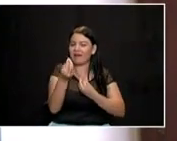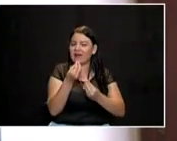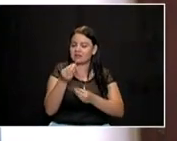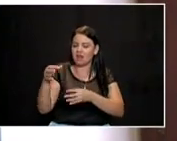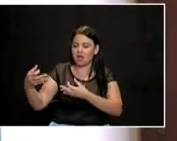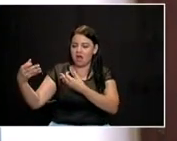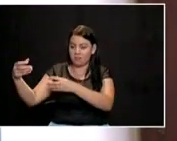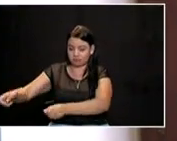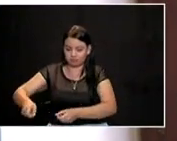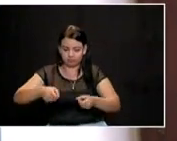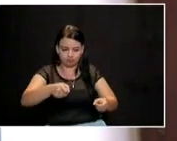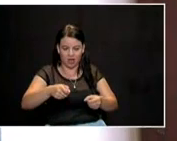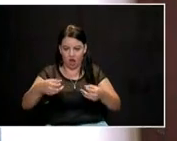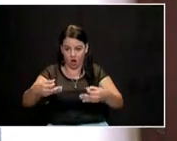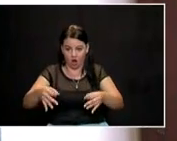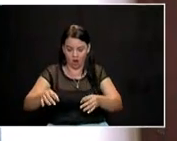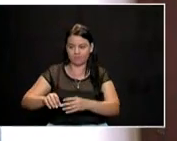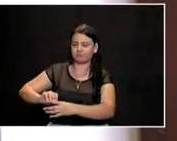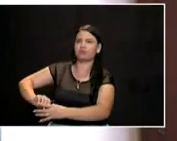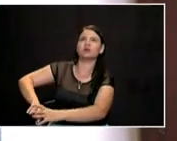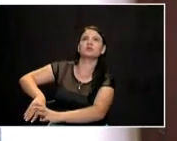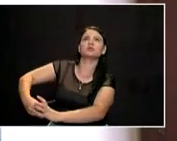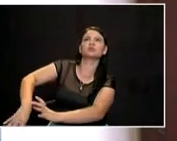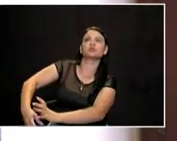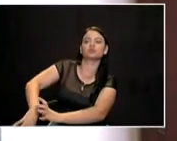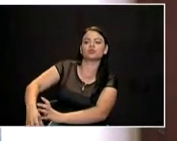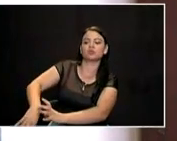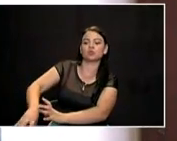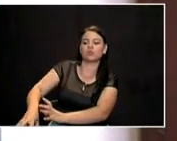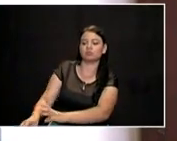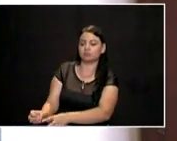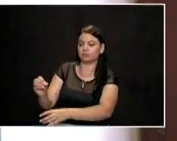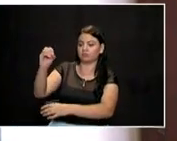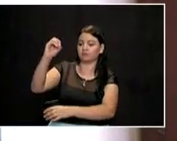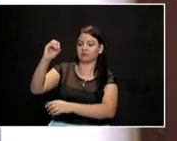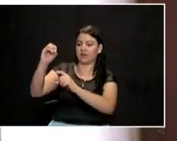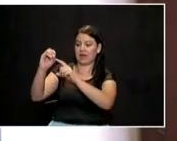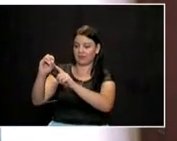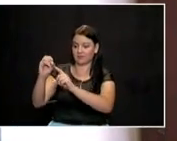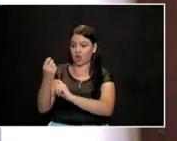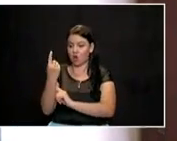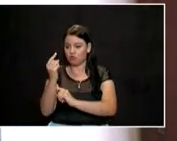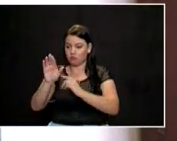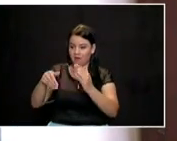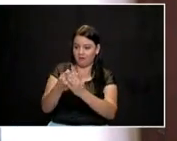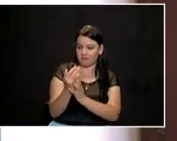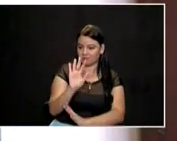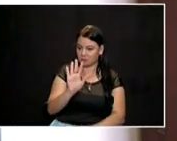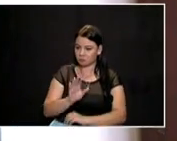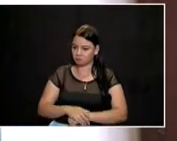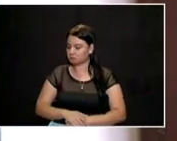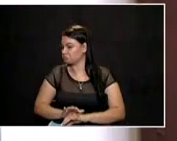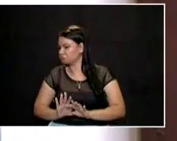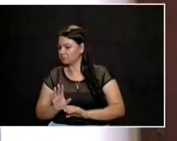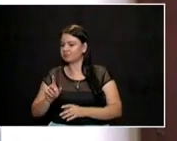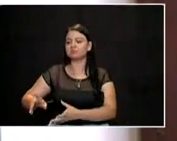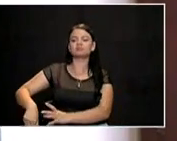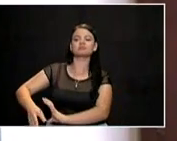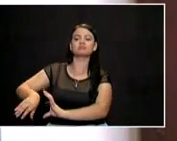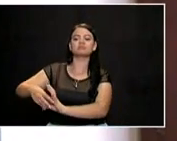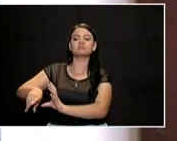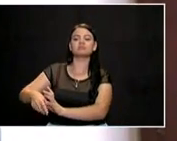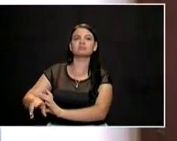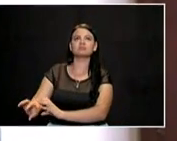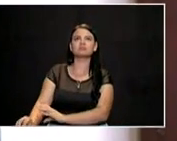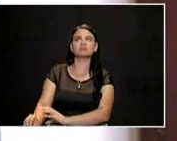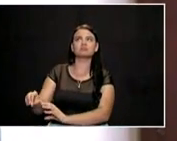al 5, fue un sorteo que se hizo antes de comenzar esta transmisión, es el mismo número que van a tener. El candidato,